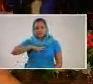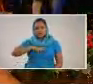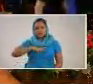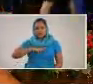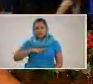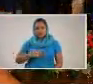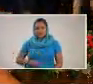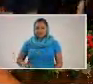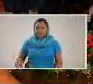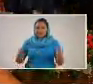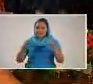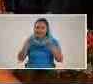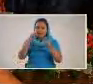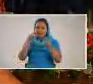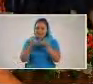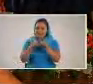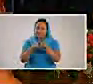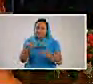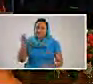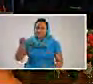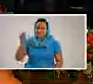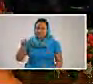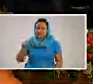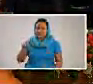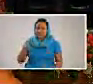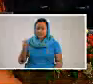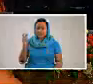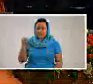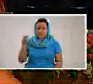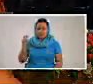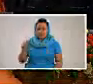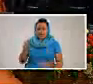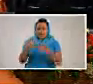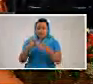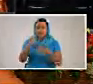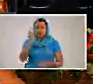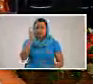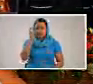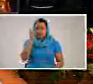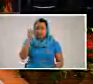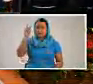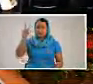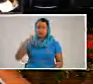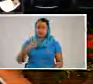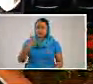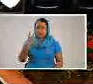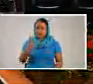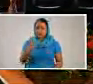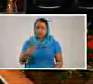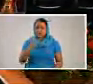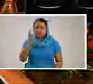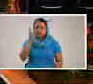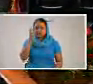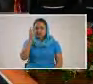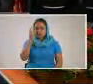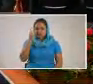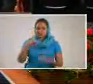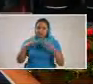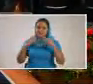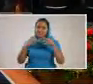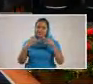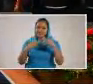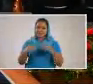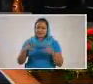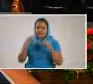vez necesitados, Señor, necesitados de oír tu voz, necesitados de oír tu instrucción, tu